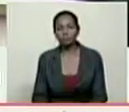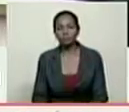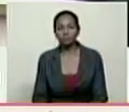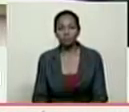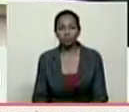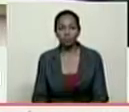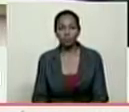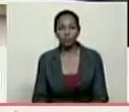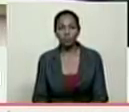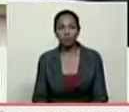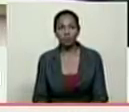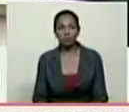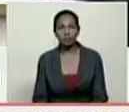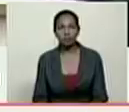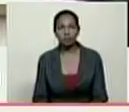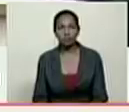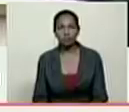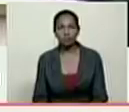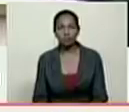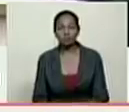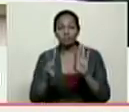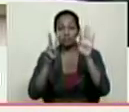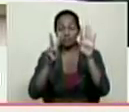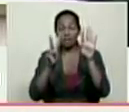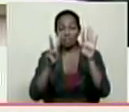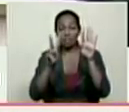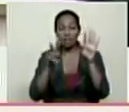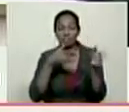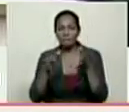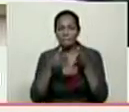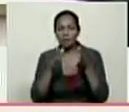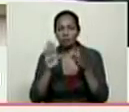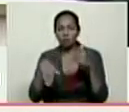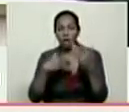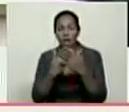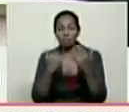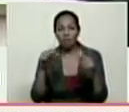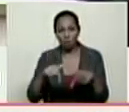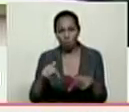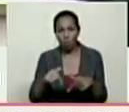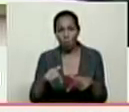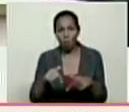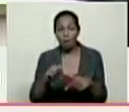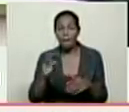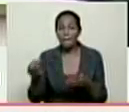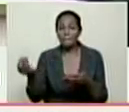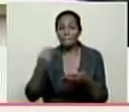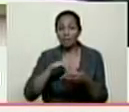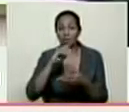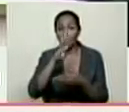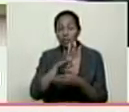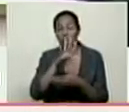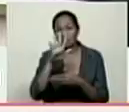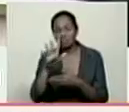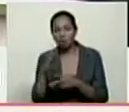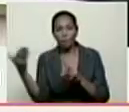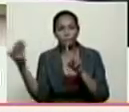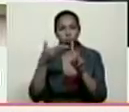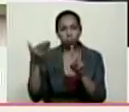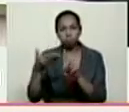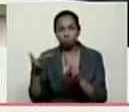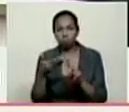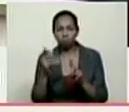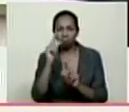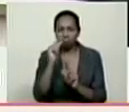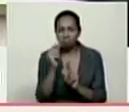en Venezuela. Entre el 7 de marzo y el día de hoy, más de 45 ataques de carácter menor